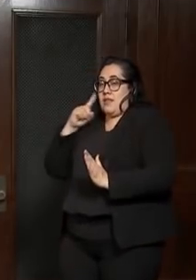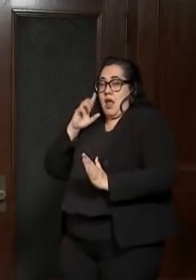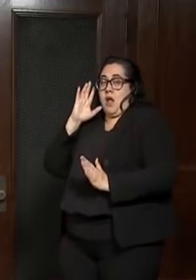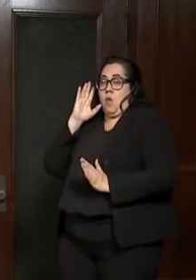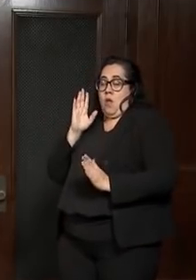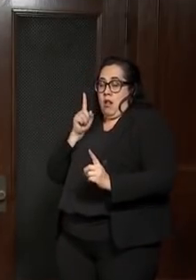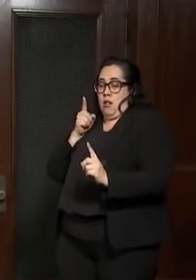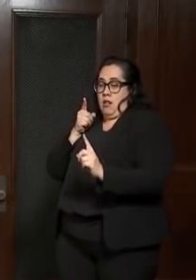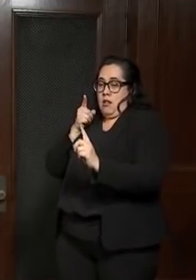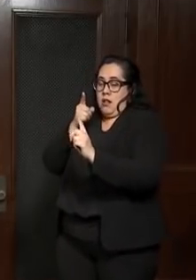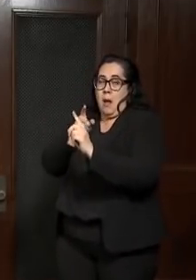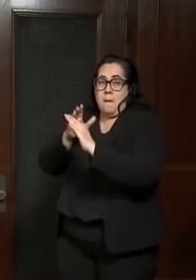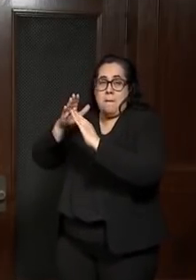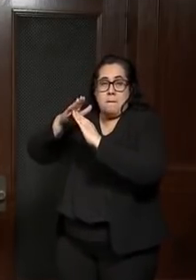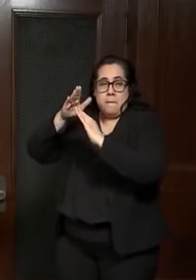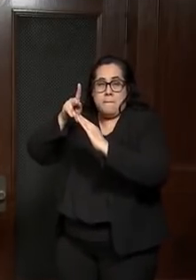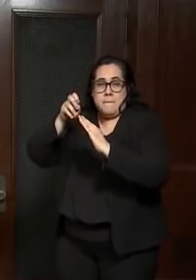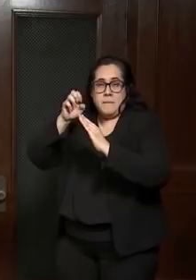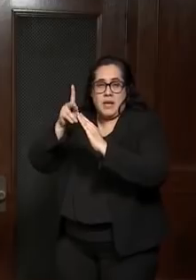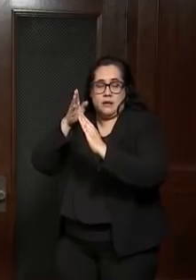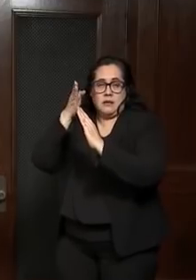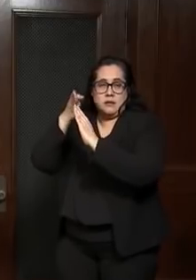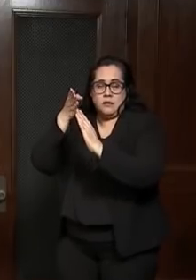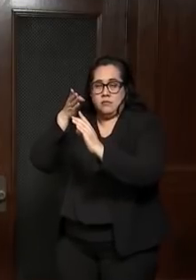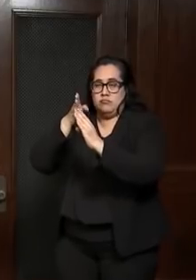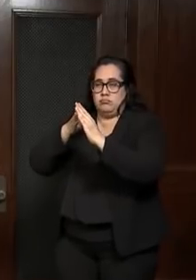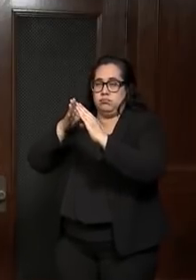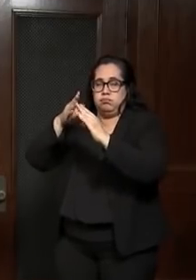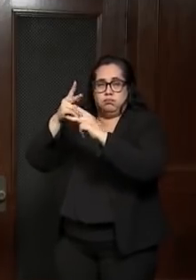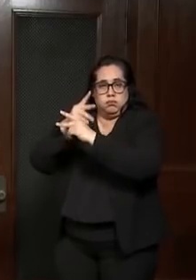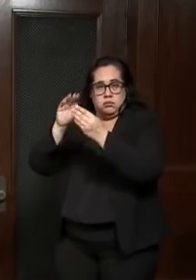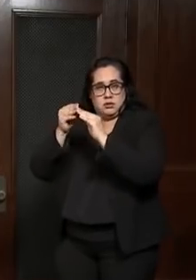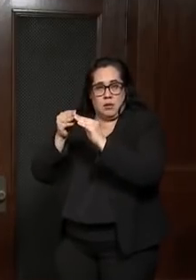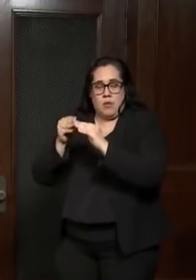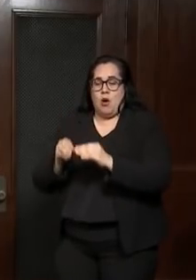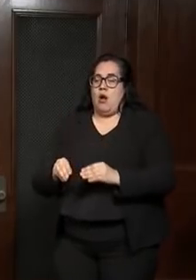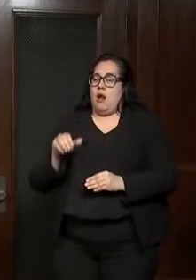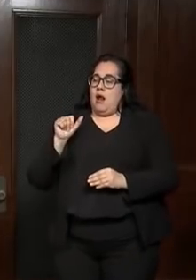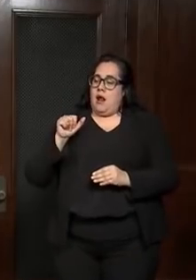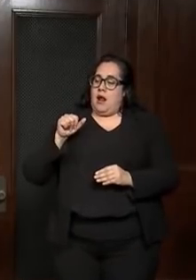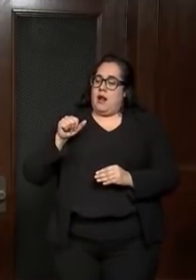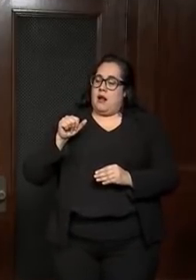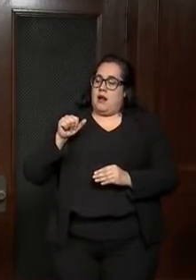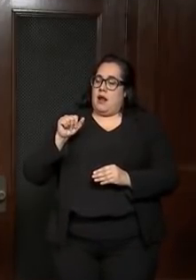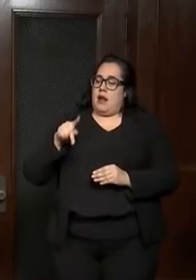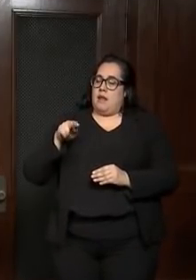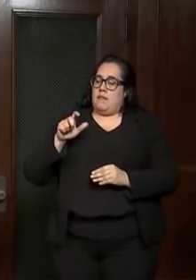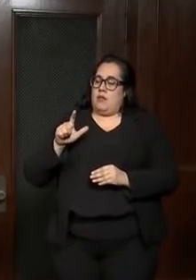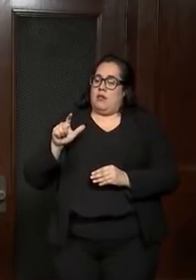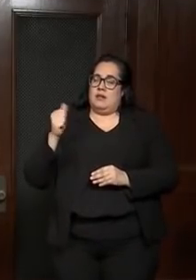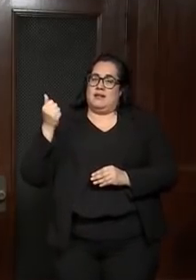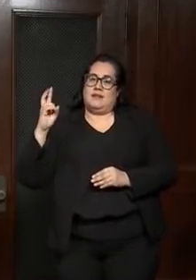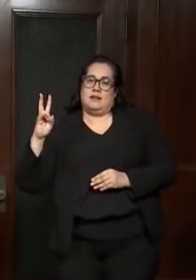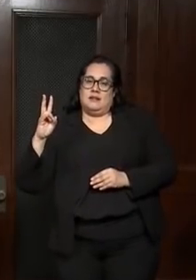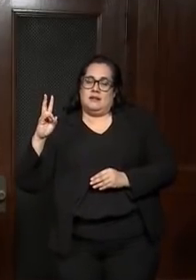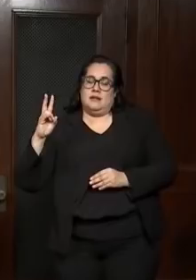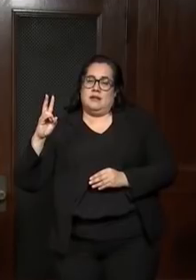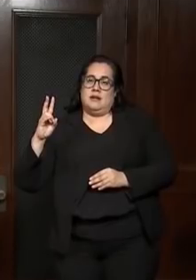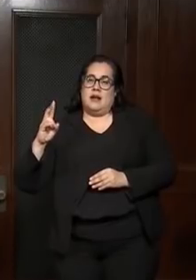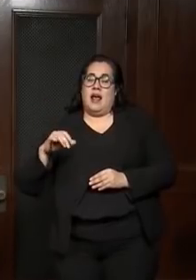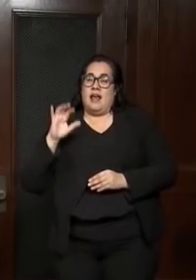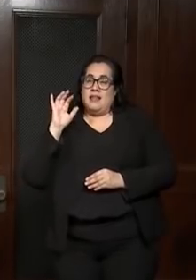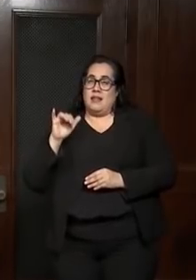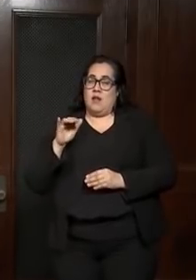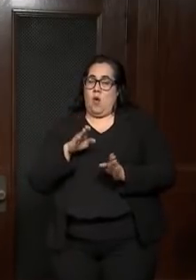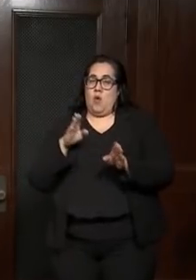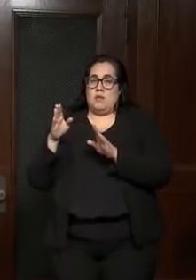personas hospitalizadas este viernes 17 de abril y la cima de muertes el domingo